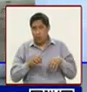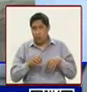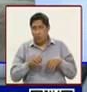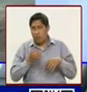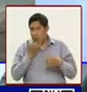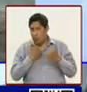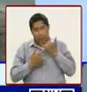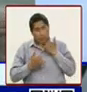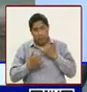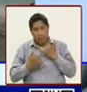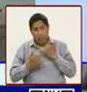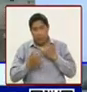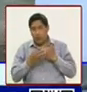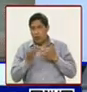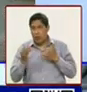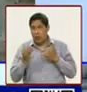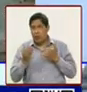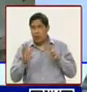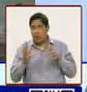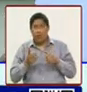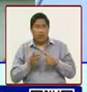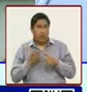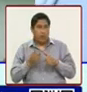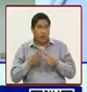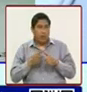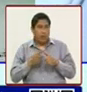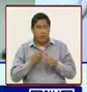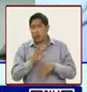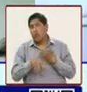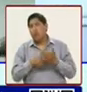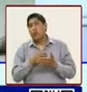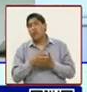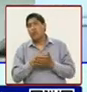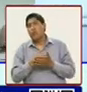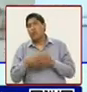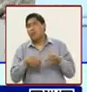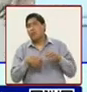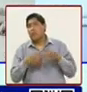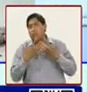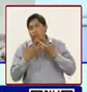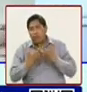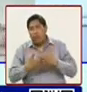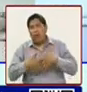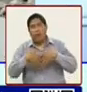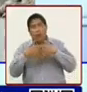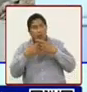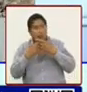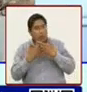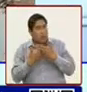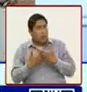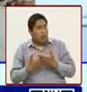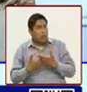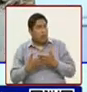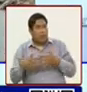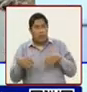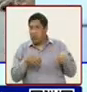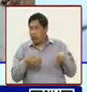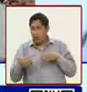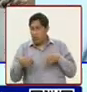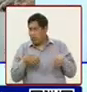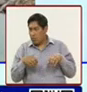la rodilla del río. Ya en la primera ciada todos creo han sacado sus máquinas, han paralizado ya, antes ya